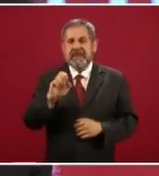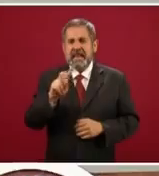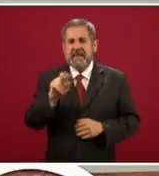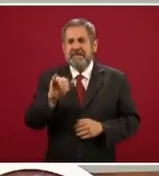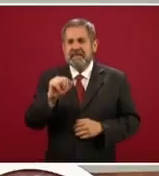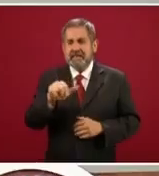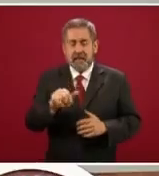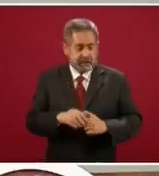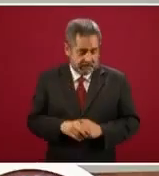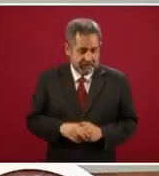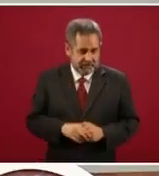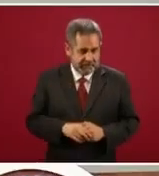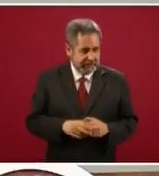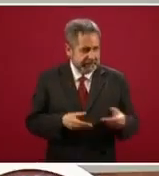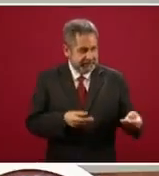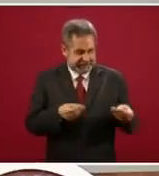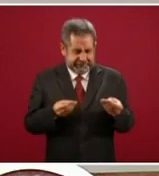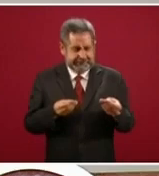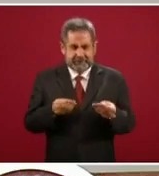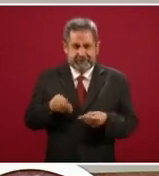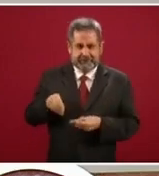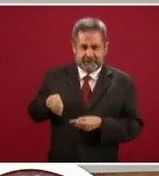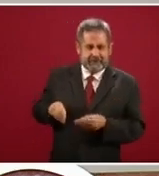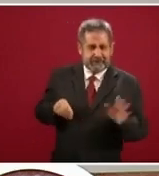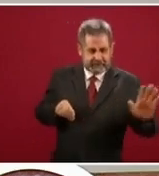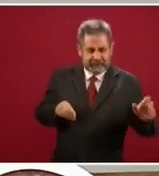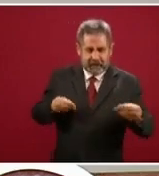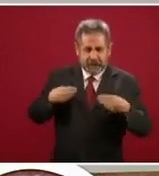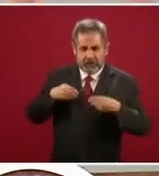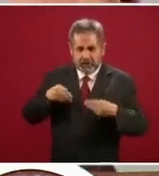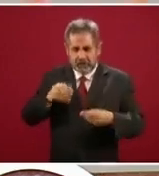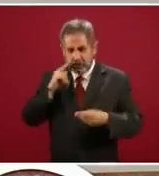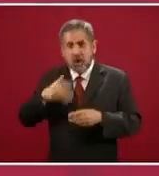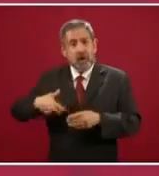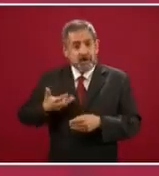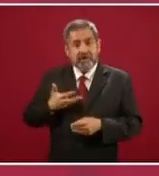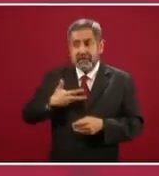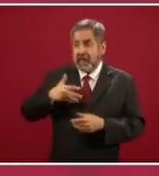Me acuerdo que me guardé el documento. Le digo, a ver, déjame, lo tengo,